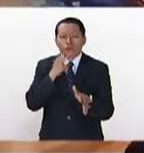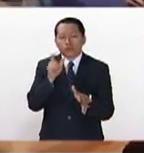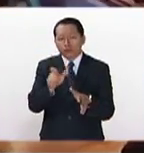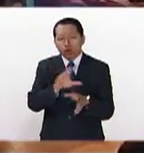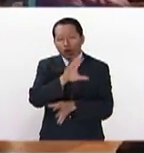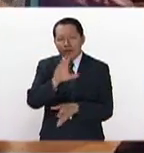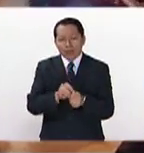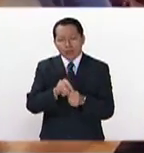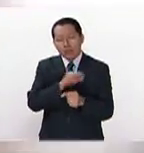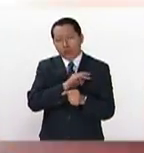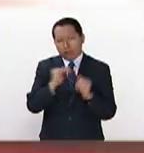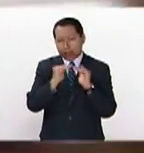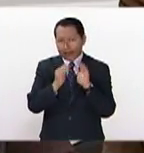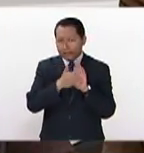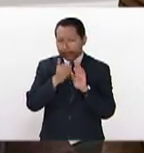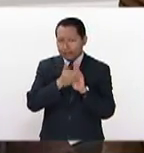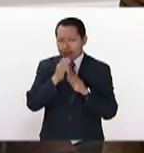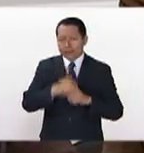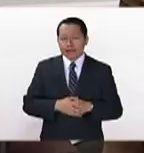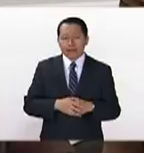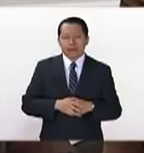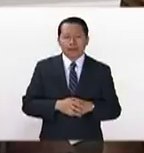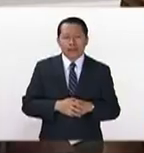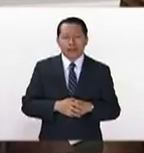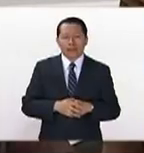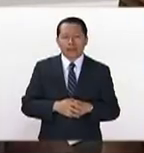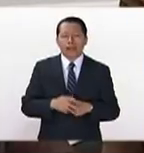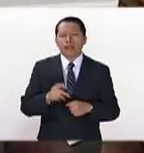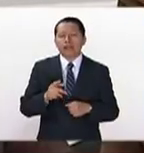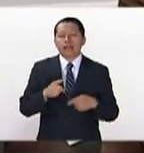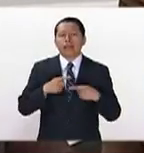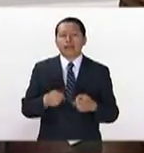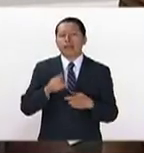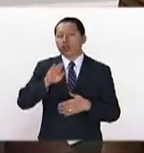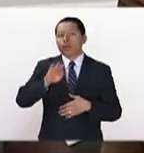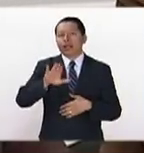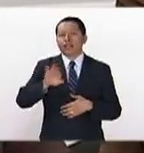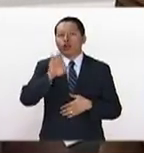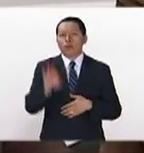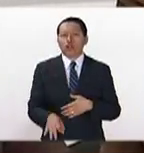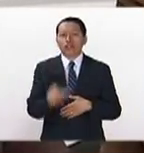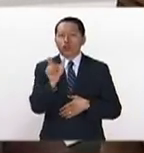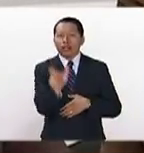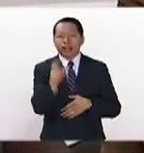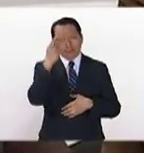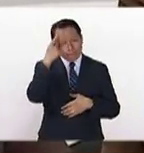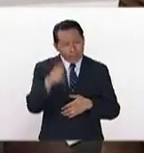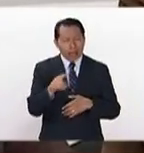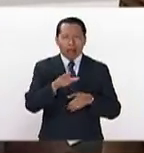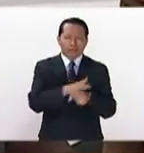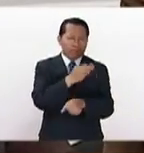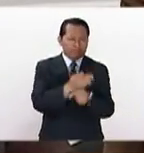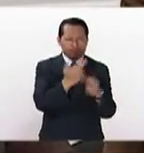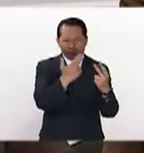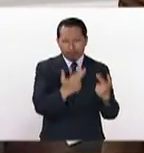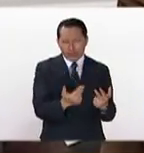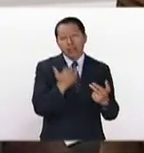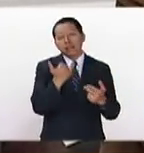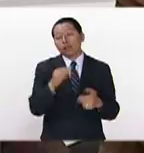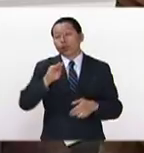su totalidad para sus viviendas. Se han entregado el 95% de las tarjetas para daño parcial y